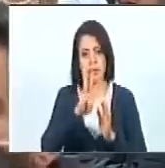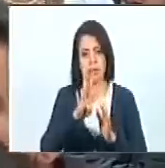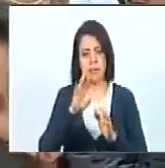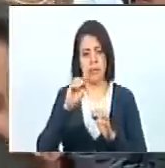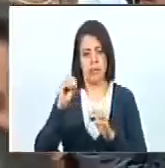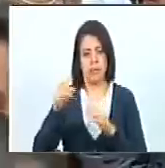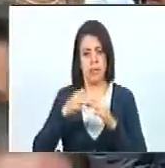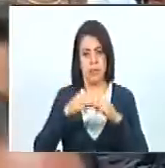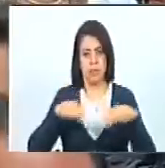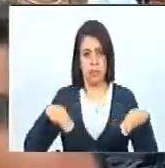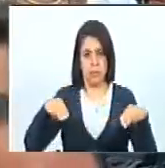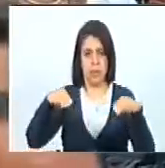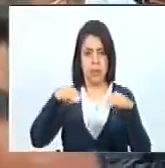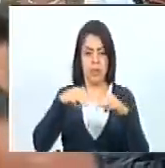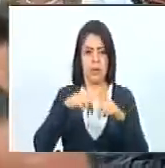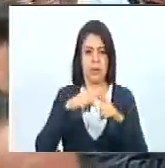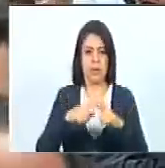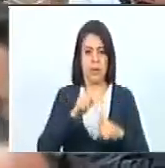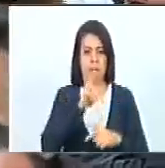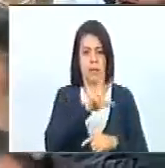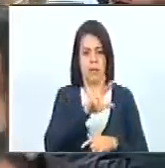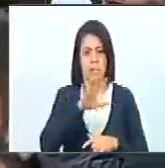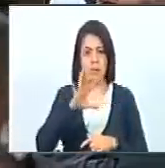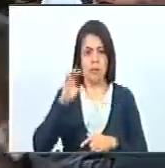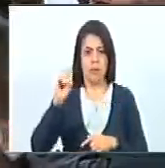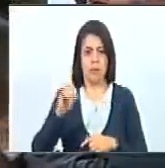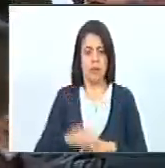3.400 metros cuadrados, es decir,